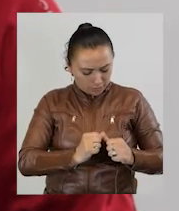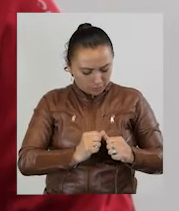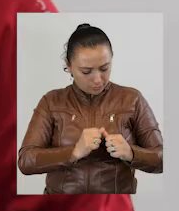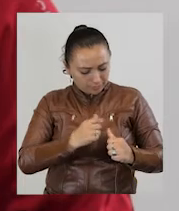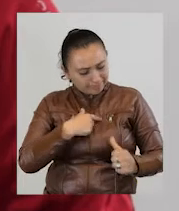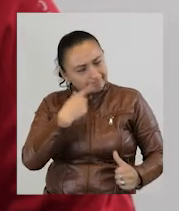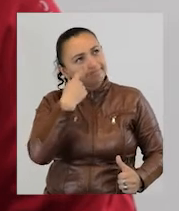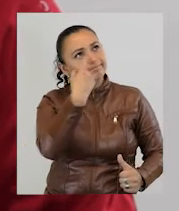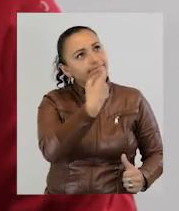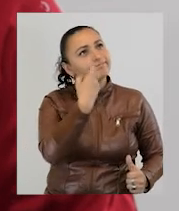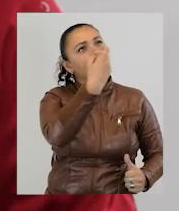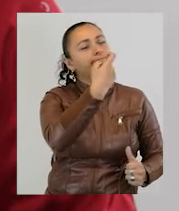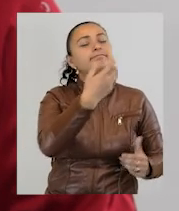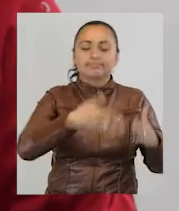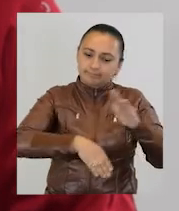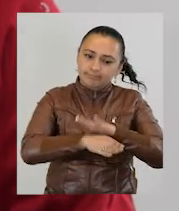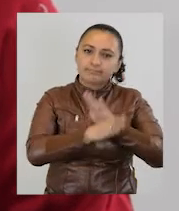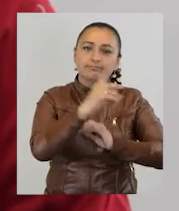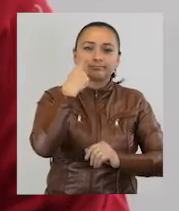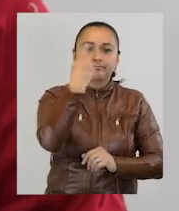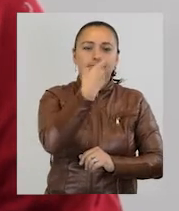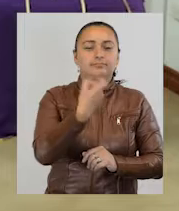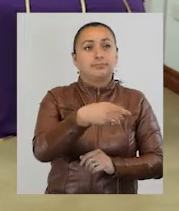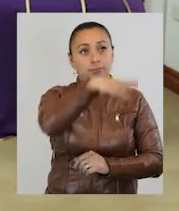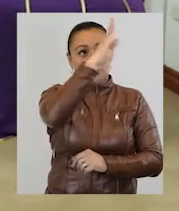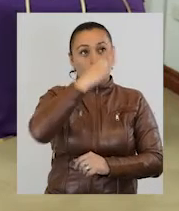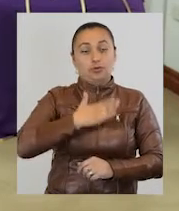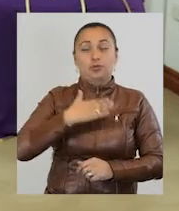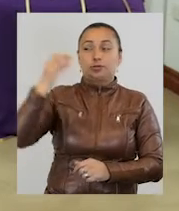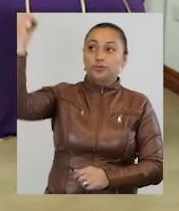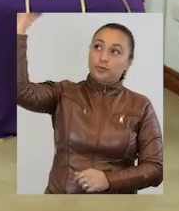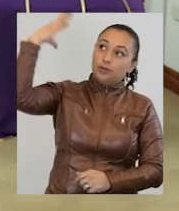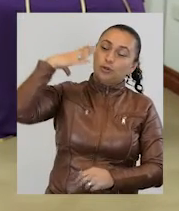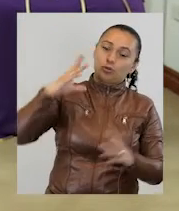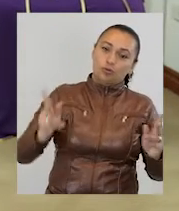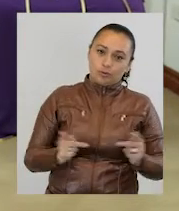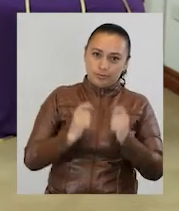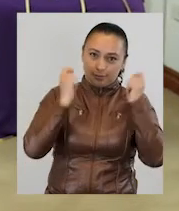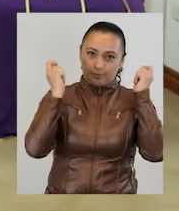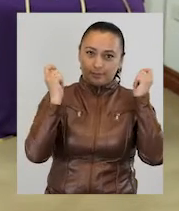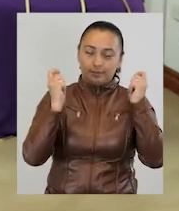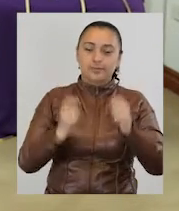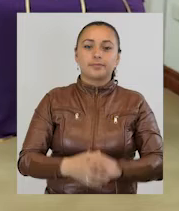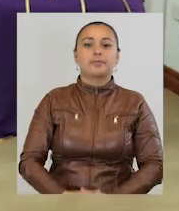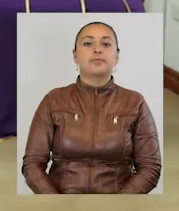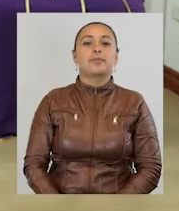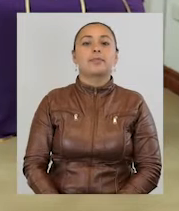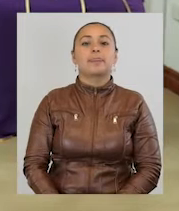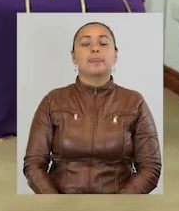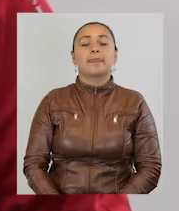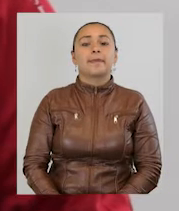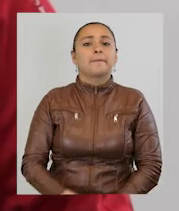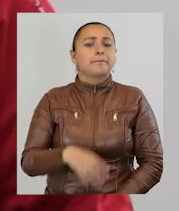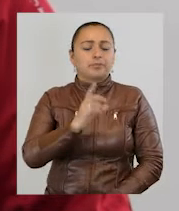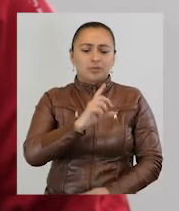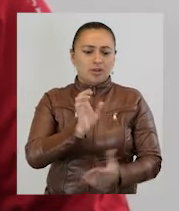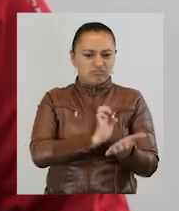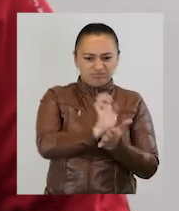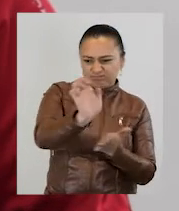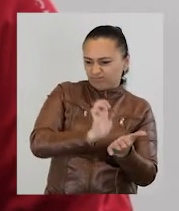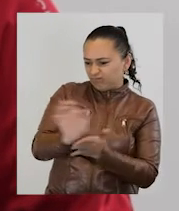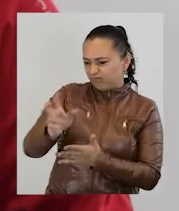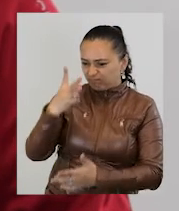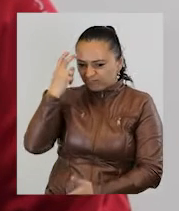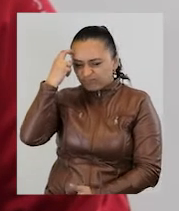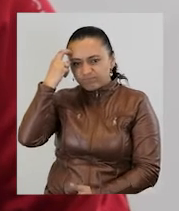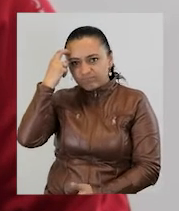dice que te busque, y buscándote estoy. El Señor es mi luz y mi salvación. No rechaces con cólera